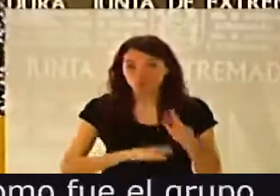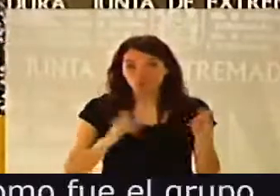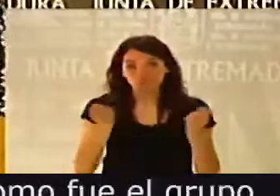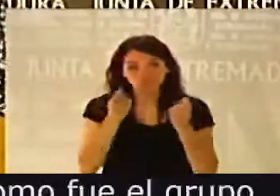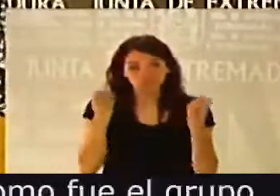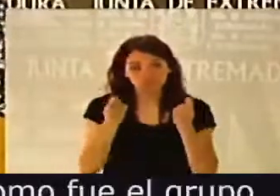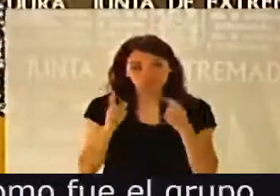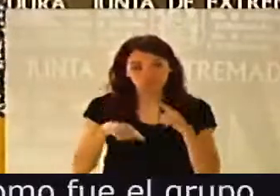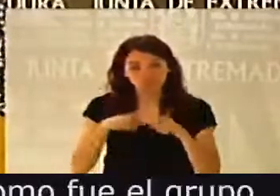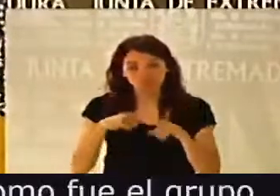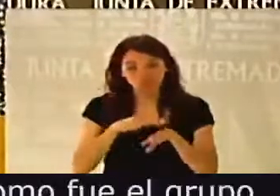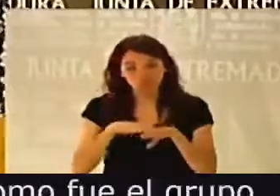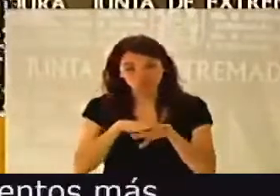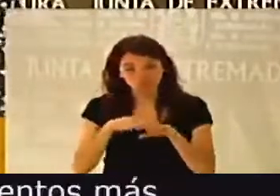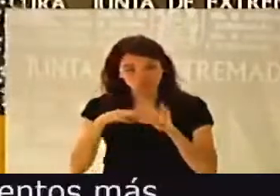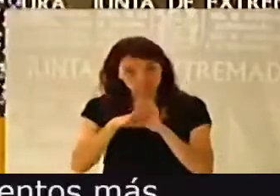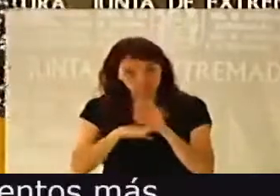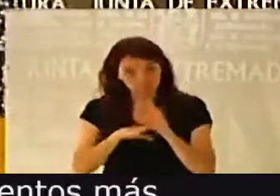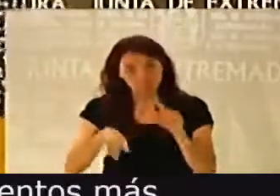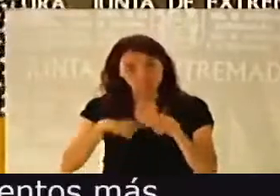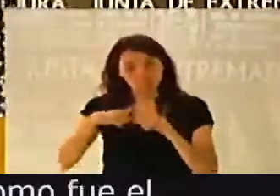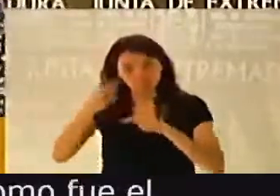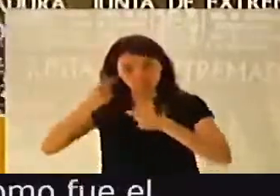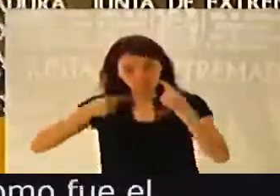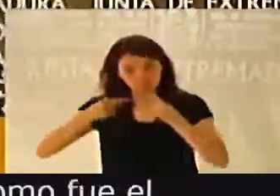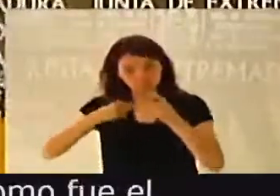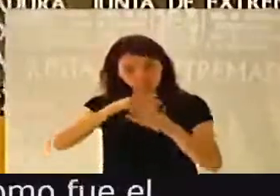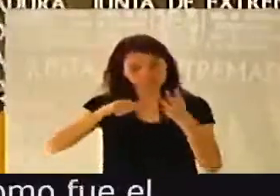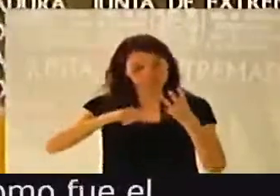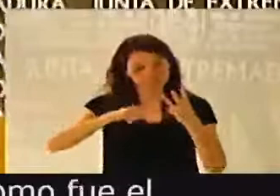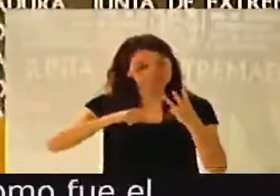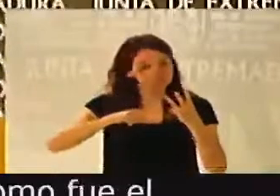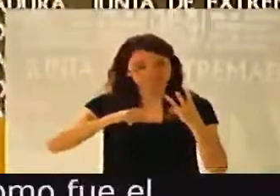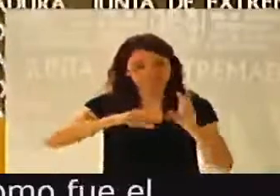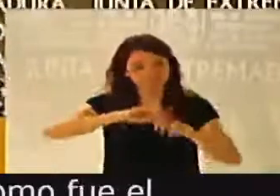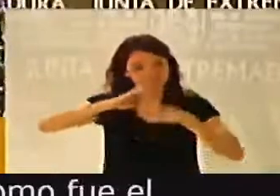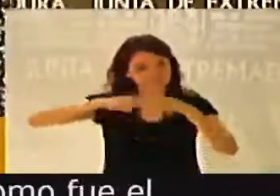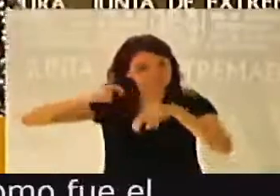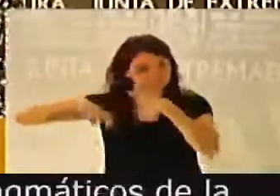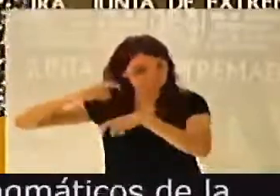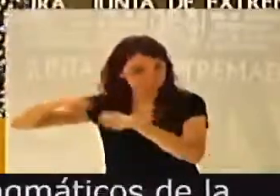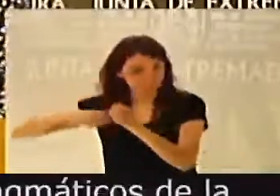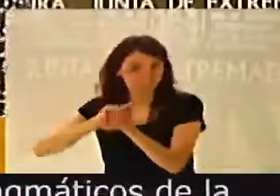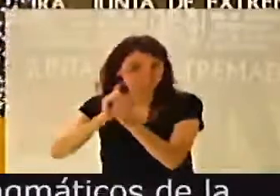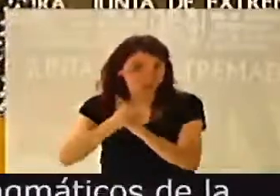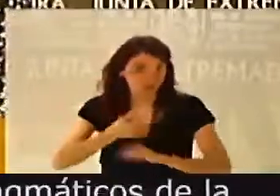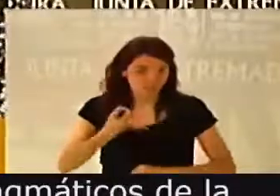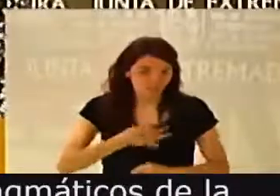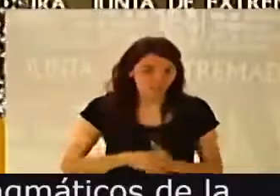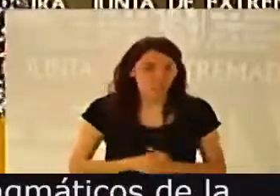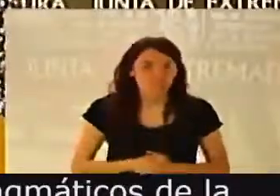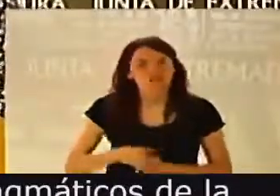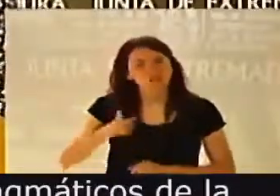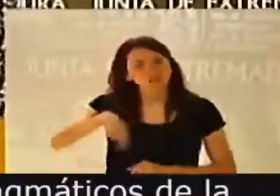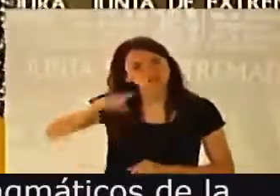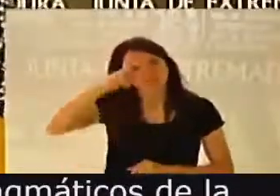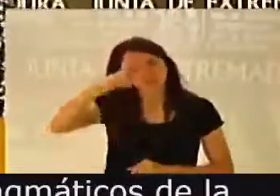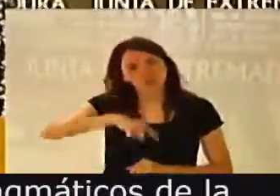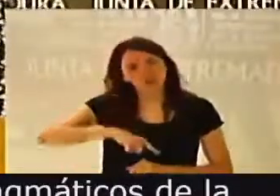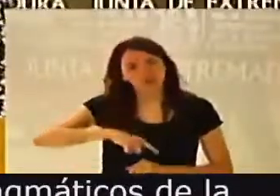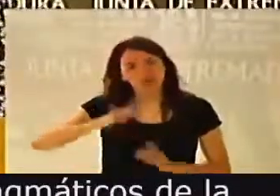gobierno y presupuestos generales de la comunidad autónoma, hay que reestructurarlos en estos momentos. Saben además que estamos teniendo una intensa